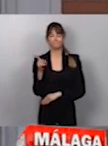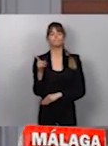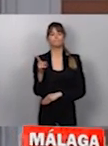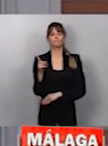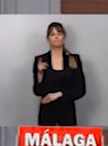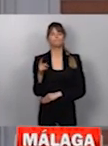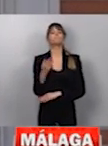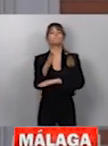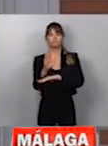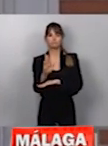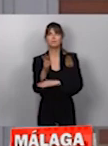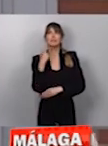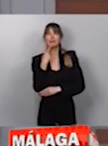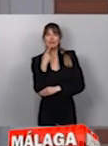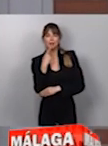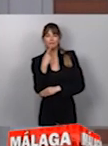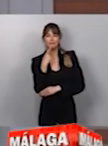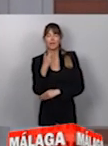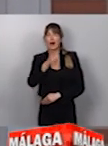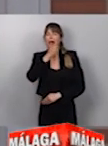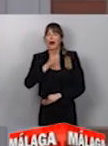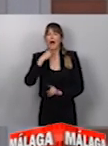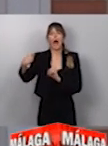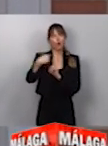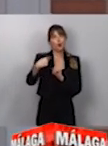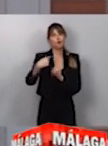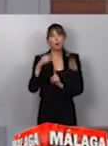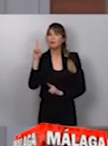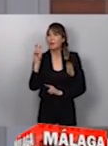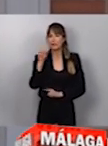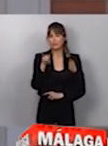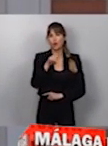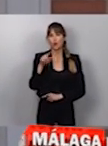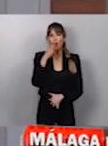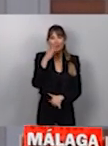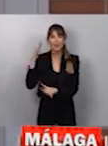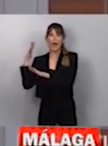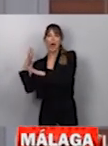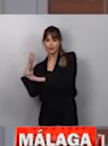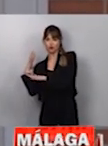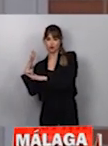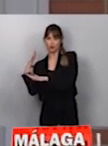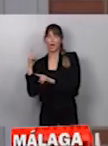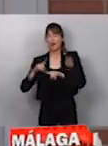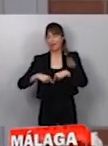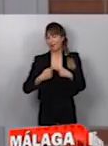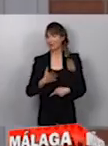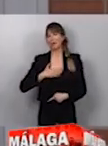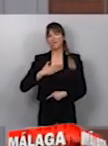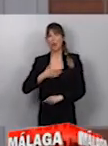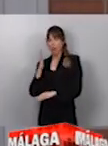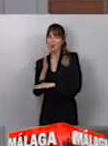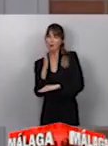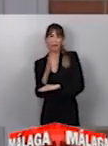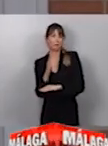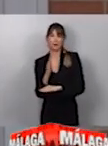planteaba si merecía la pena soportar el acoso que desde hace 10 años sufre mi familia a cambio de